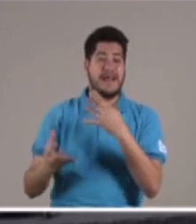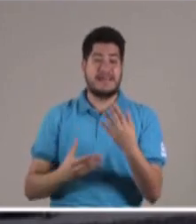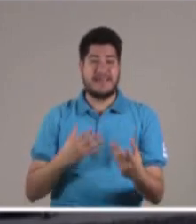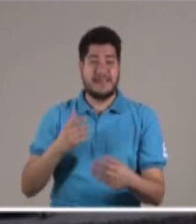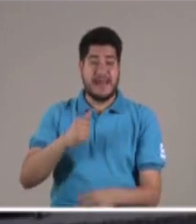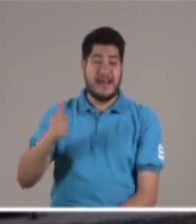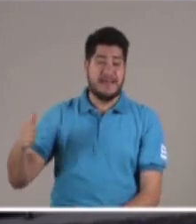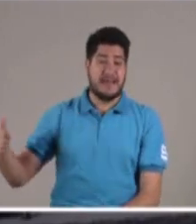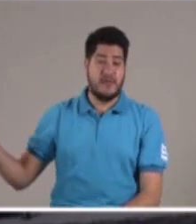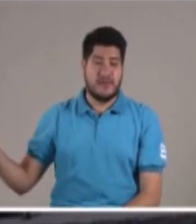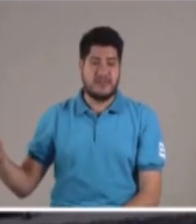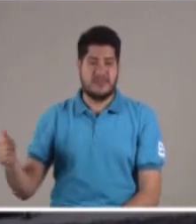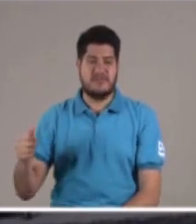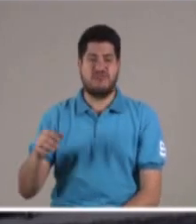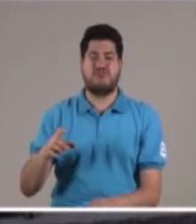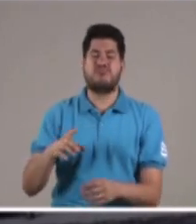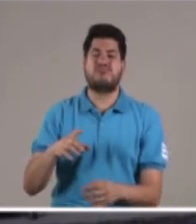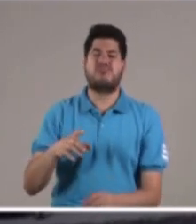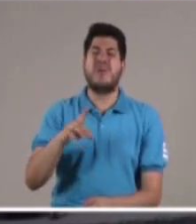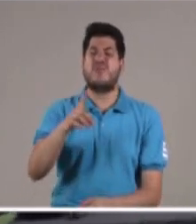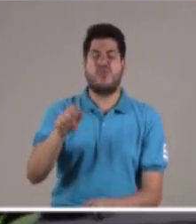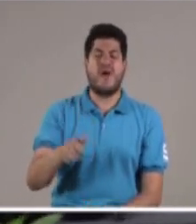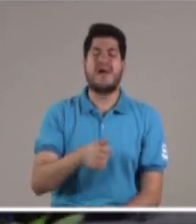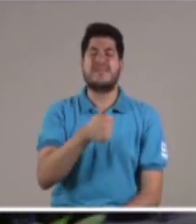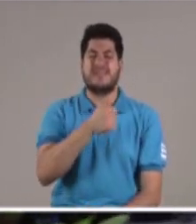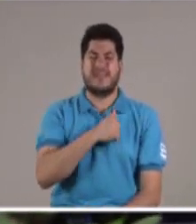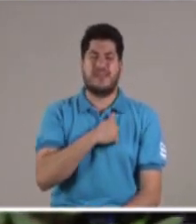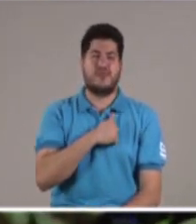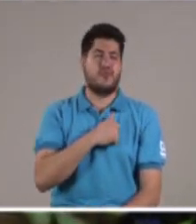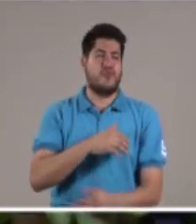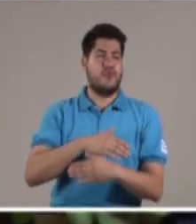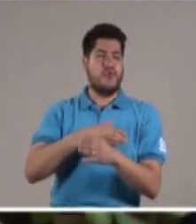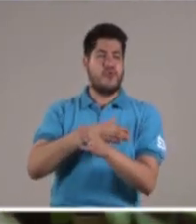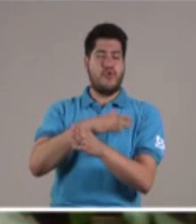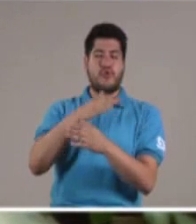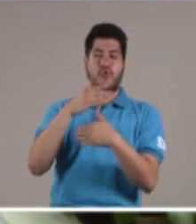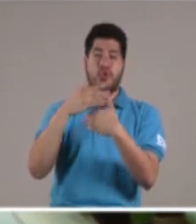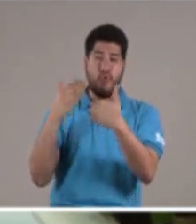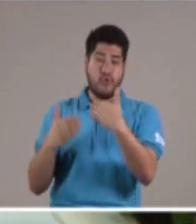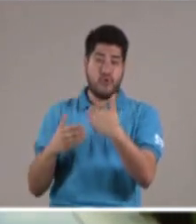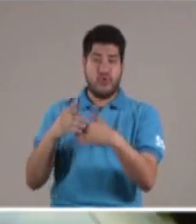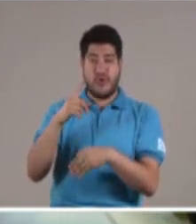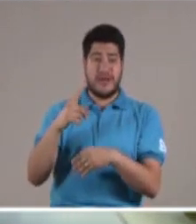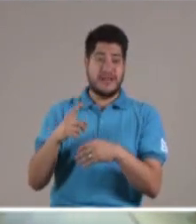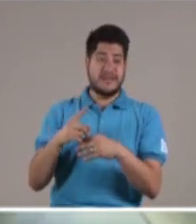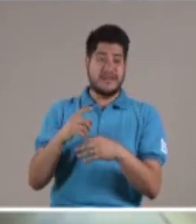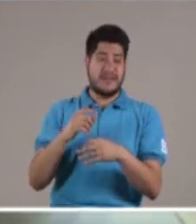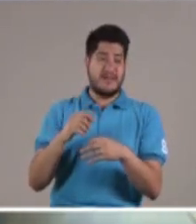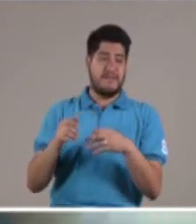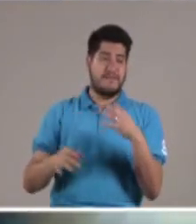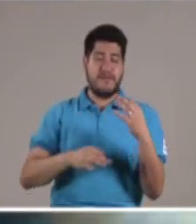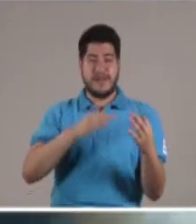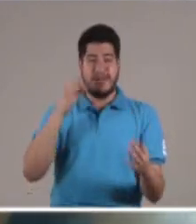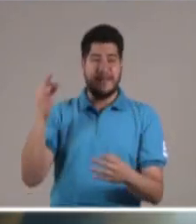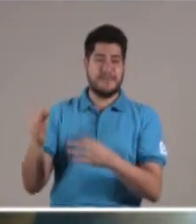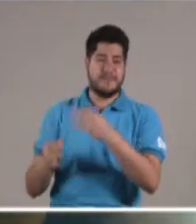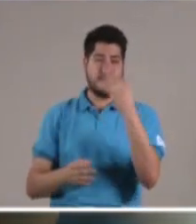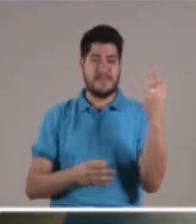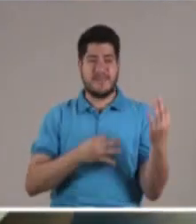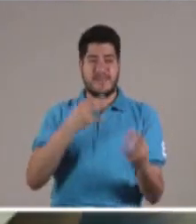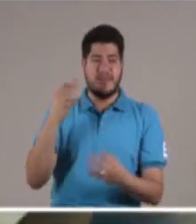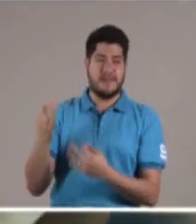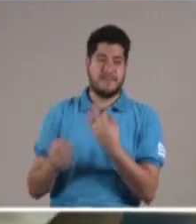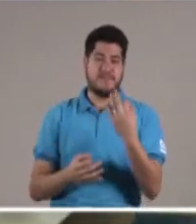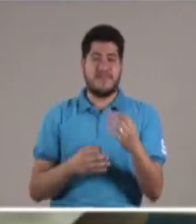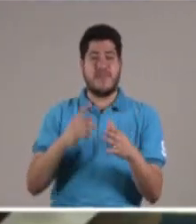cuál es tu actitud junto a la fuente de las aguas porque incluso cuando a Gedeón le escogen aquel grupo de guerreros